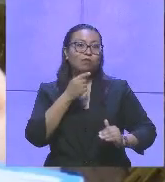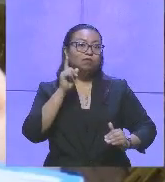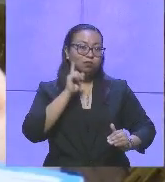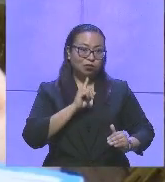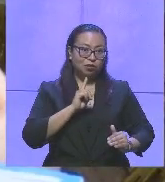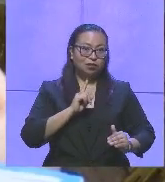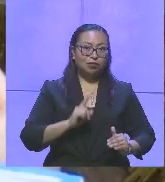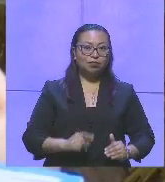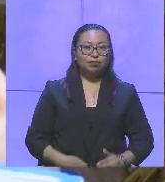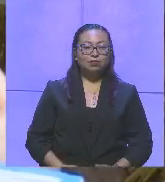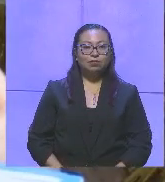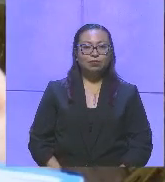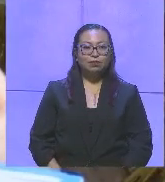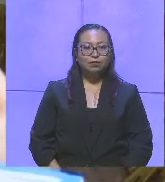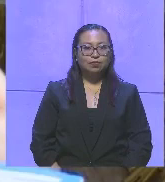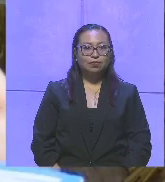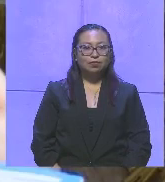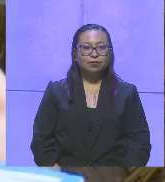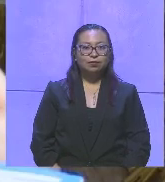que